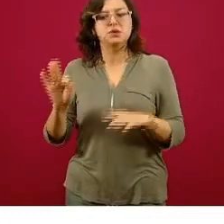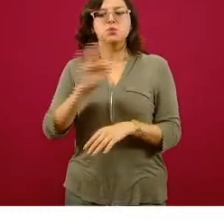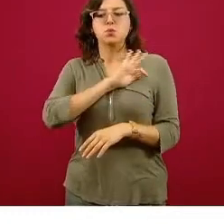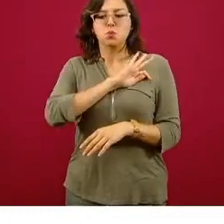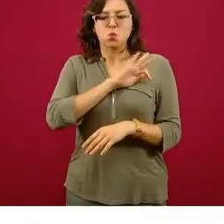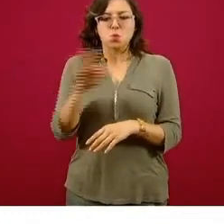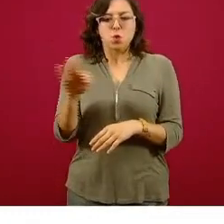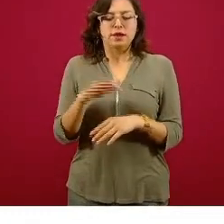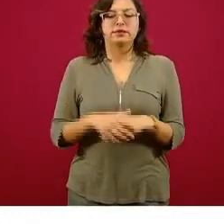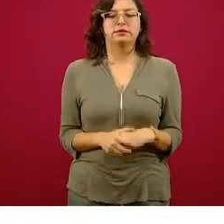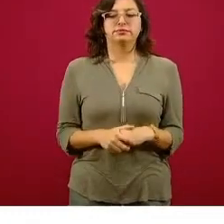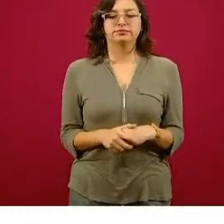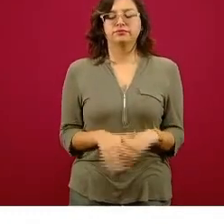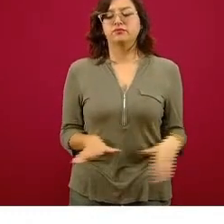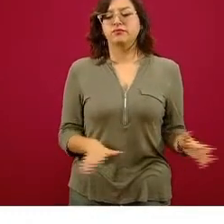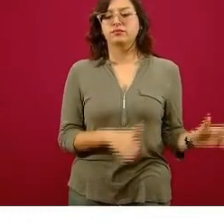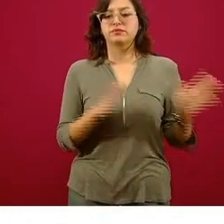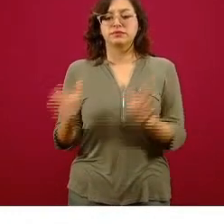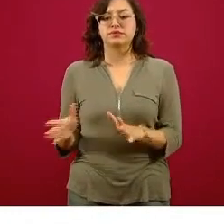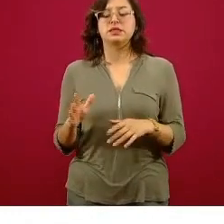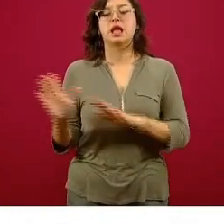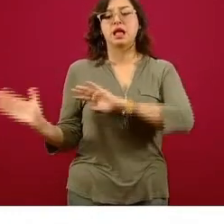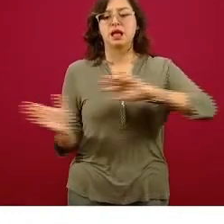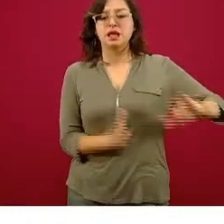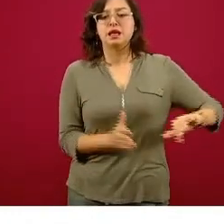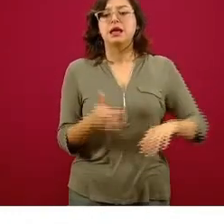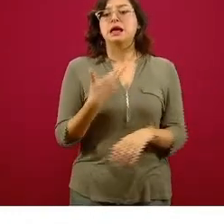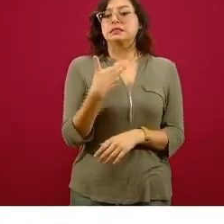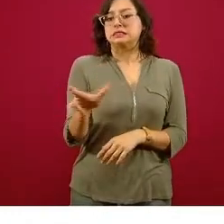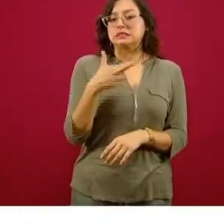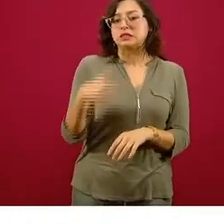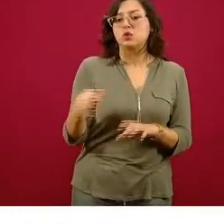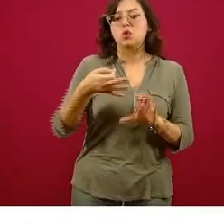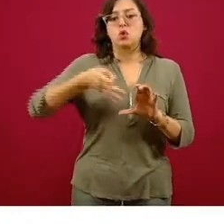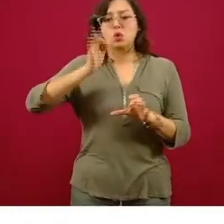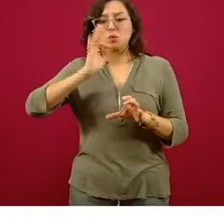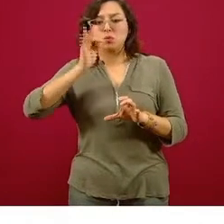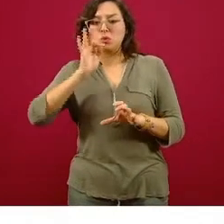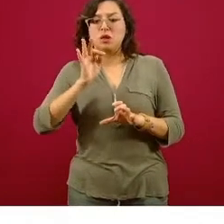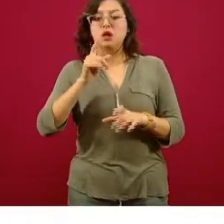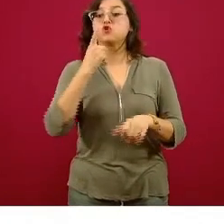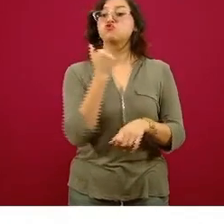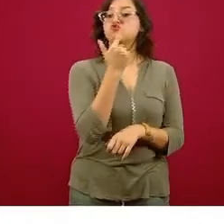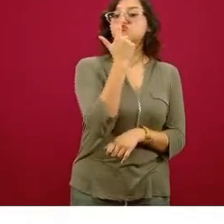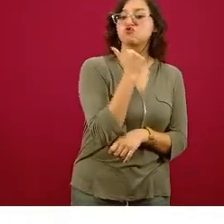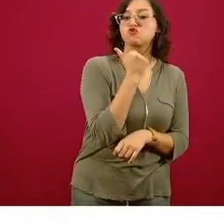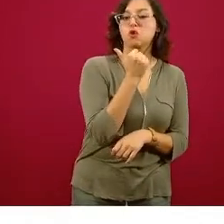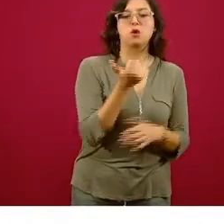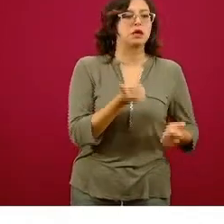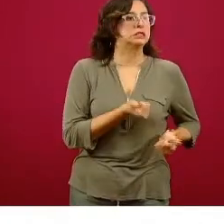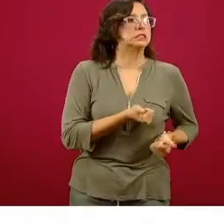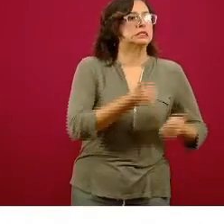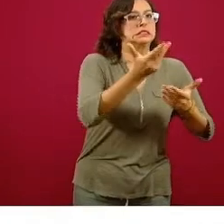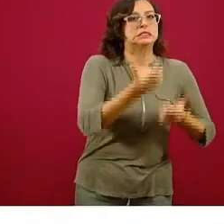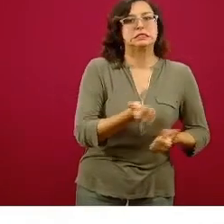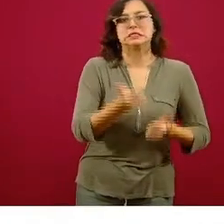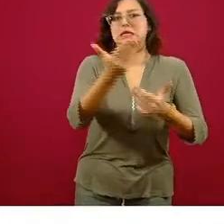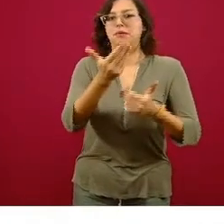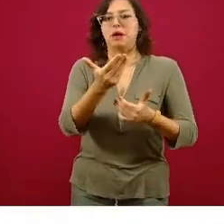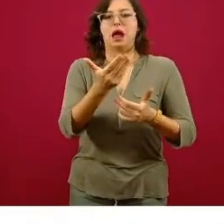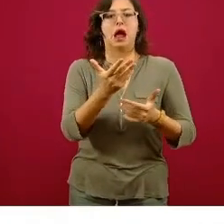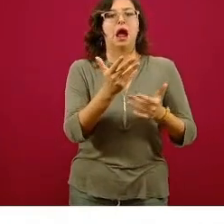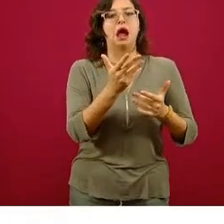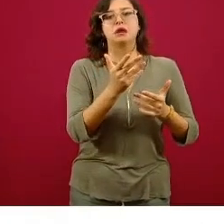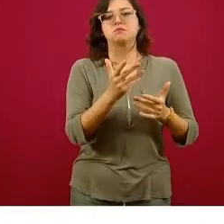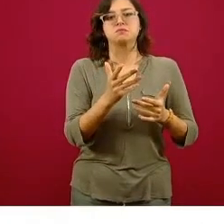Los restaurantes y cafeterías pueden dar servicios a domicilio y para llevar o a la habitación en el